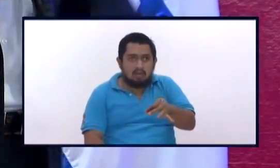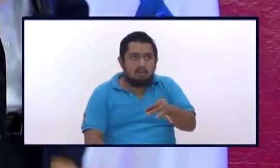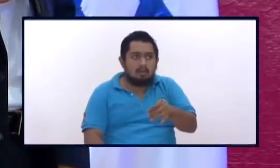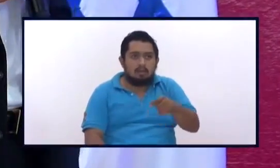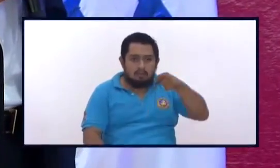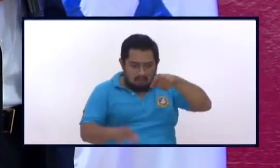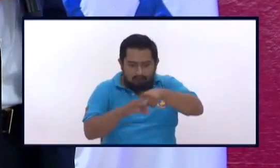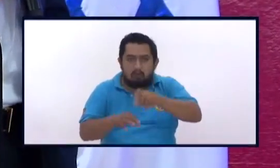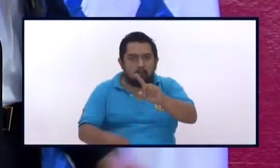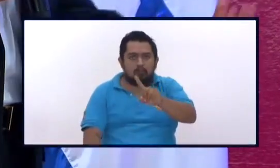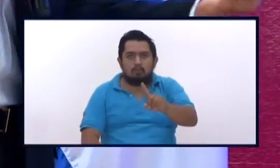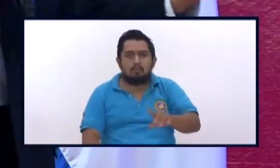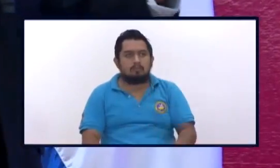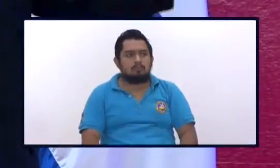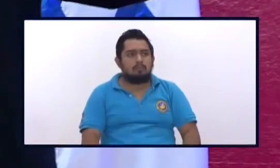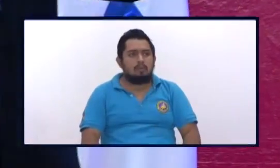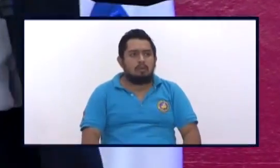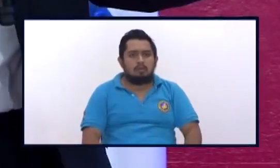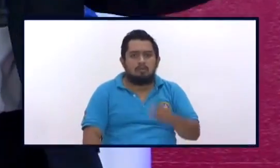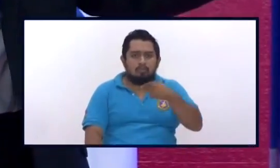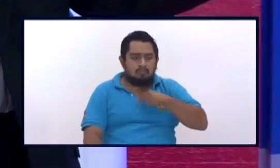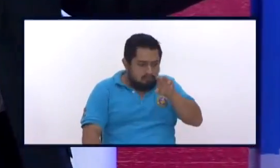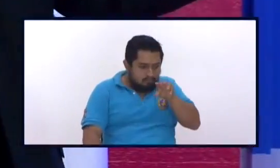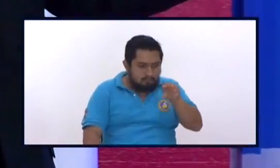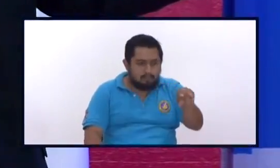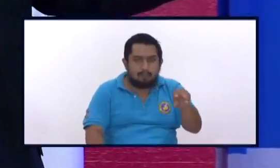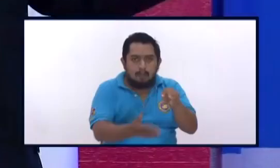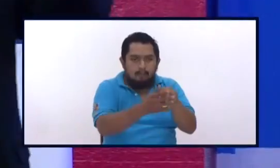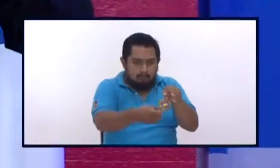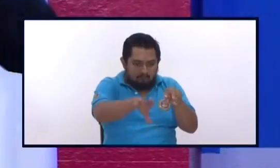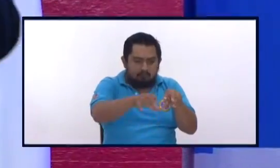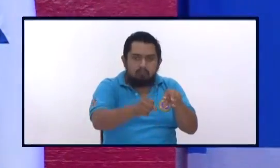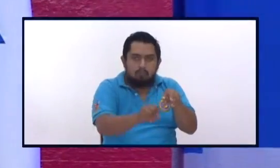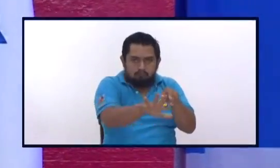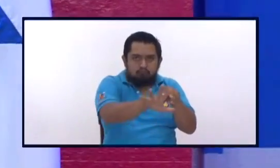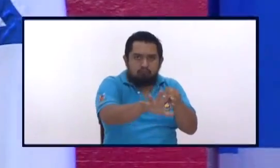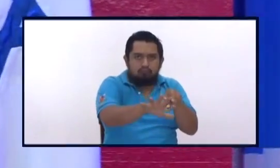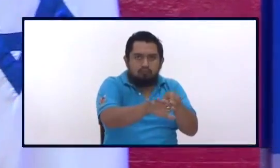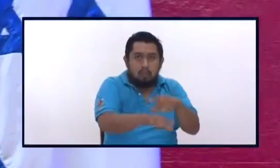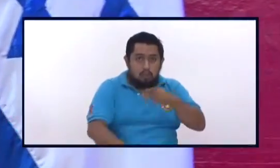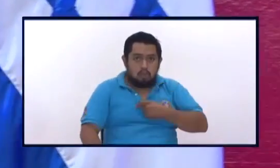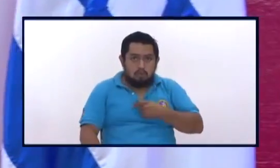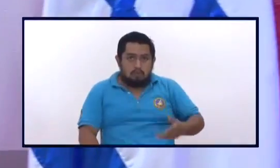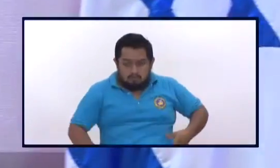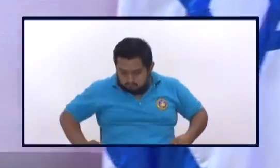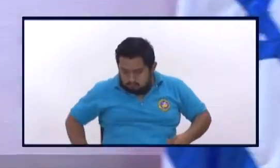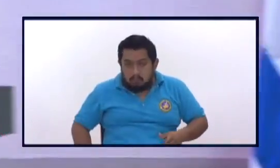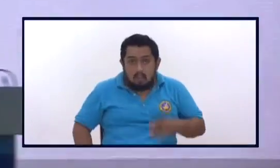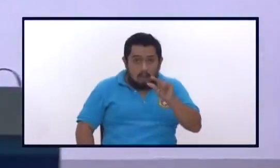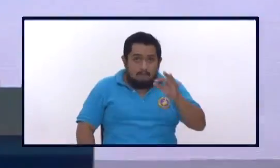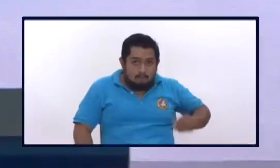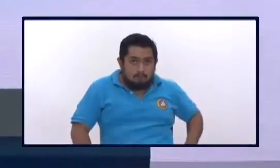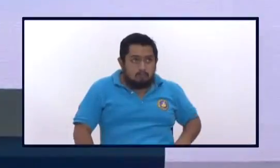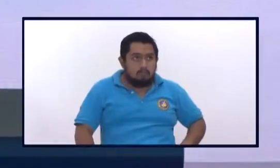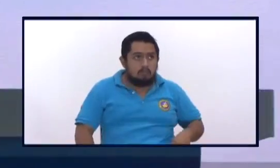cerradura sino que es una llave de proximidad y esa llave con que usted la tenga en el bolsillo usted